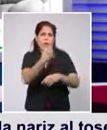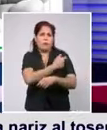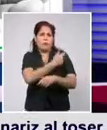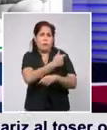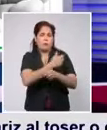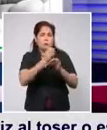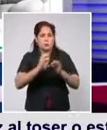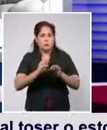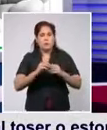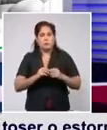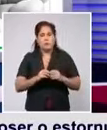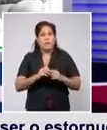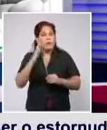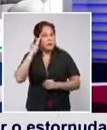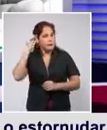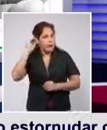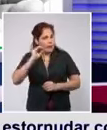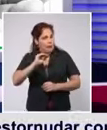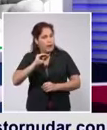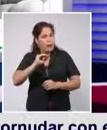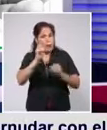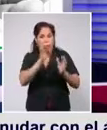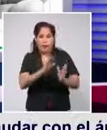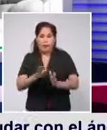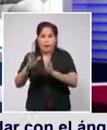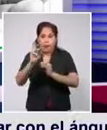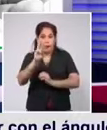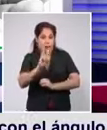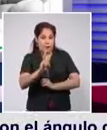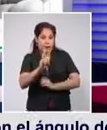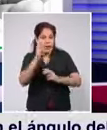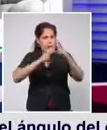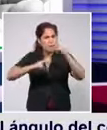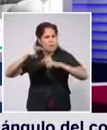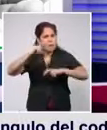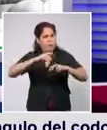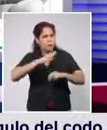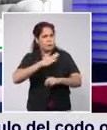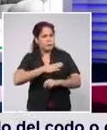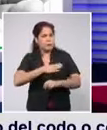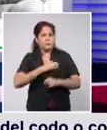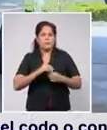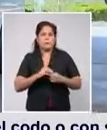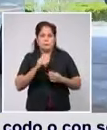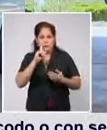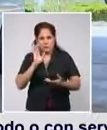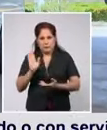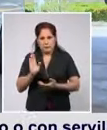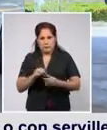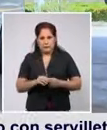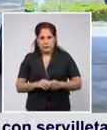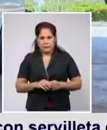correspondiente, como ya hemos dicho, a la fase 3 de los estudios científicos. Tenemos el reporte, adelante.